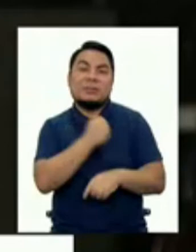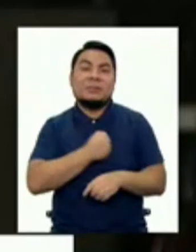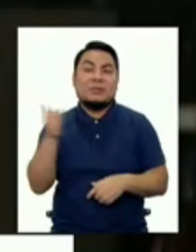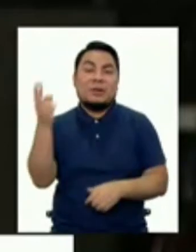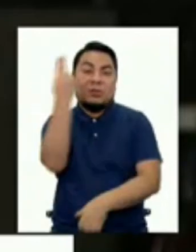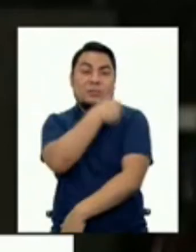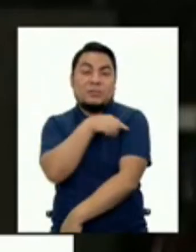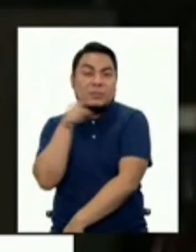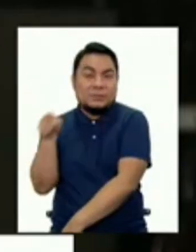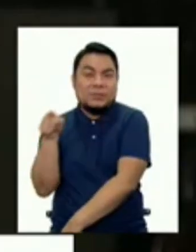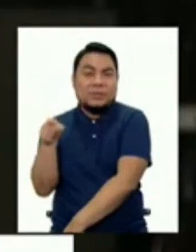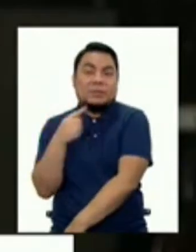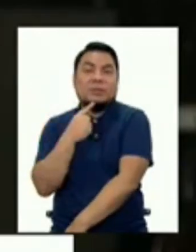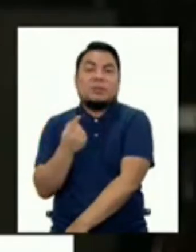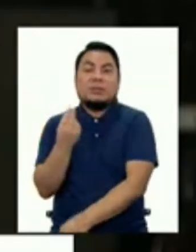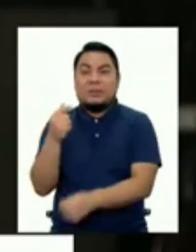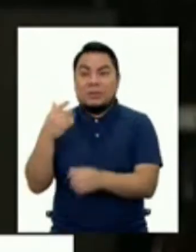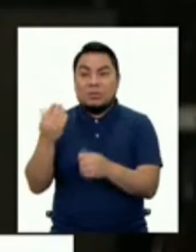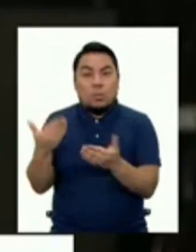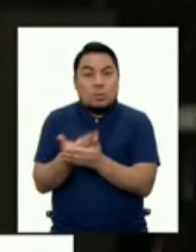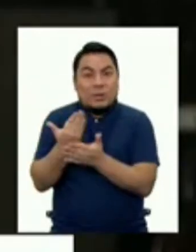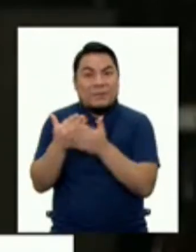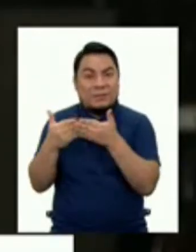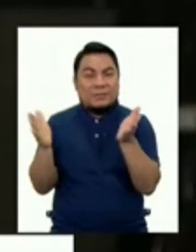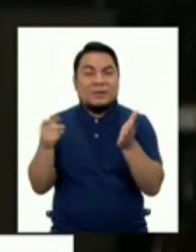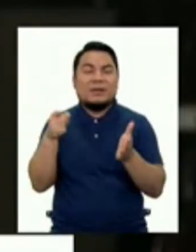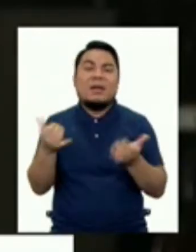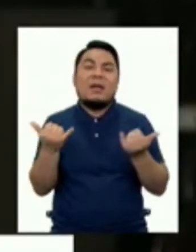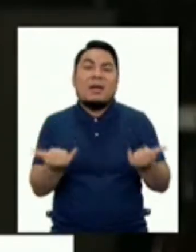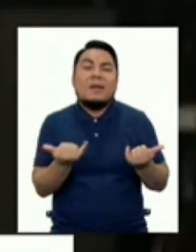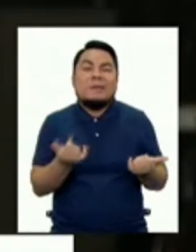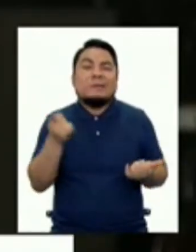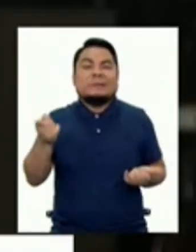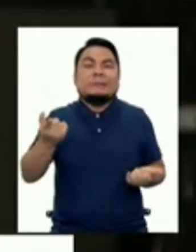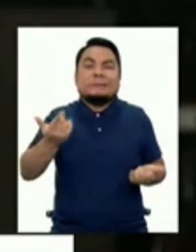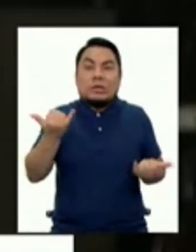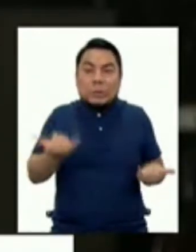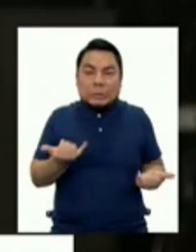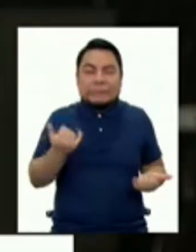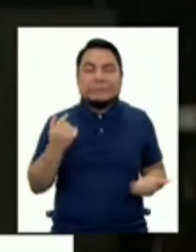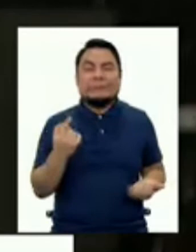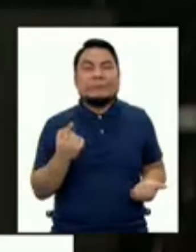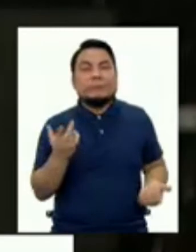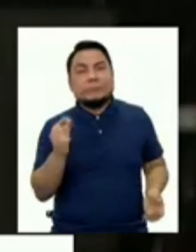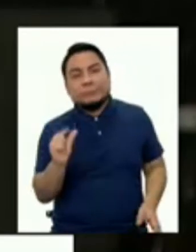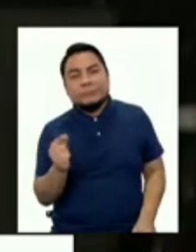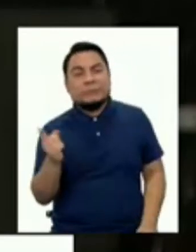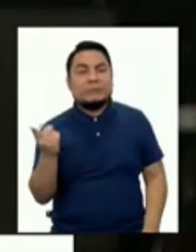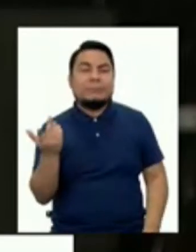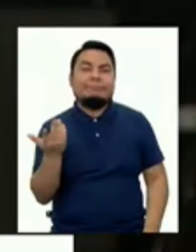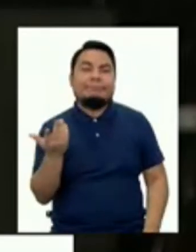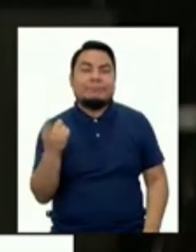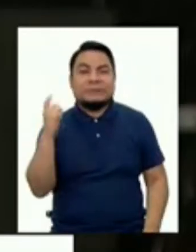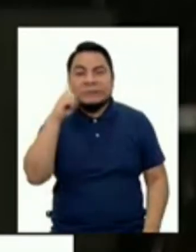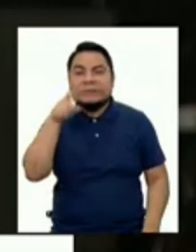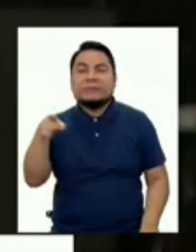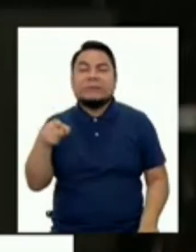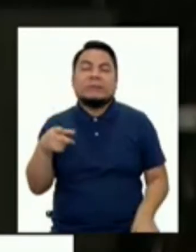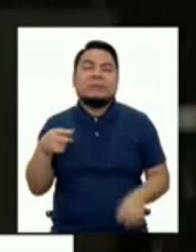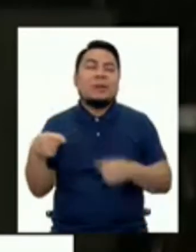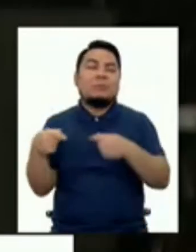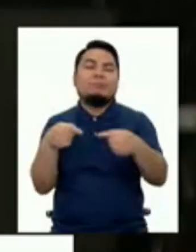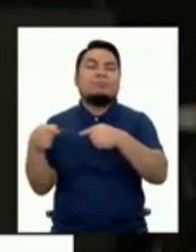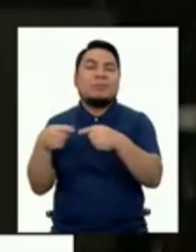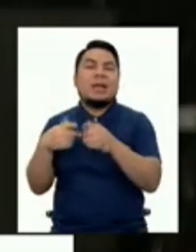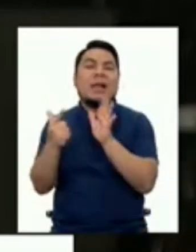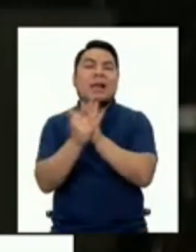Regional de reciente creación se encuentra en una situación también de una disputa legal que